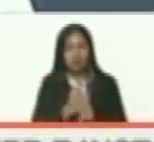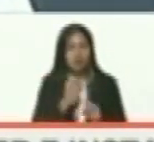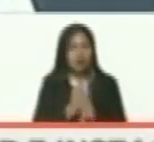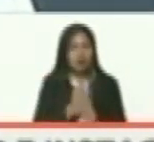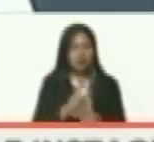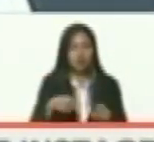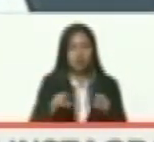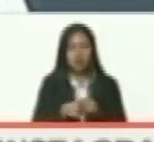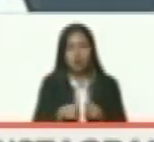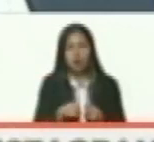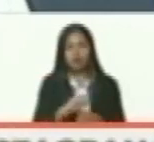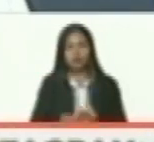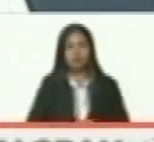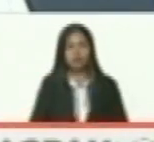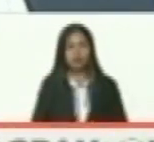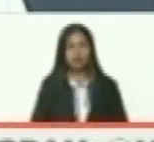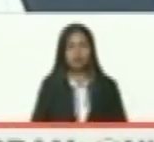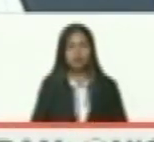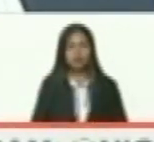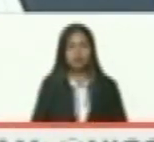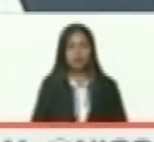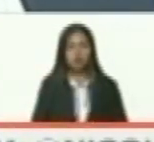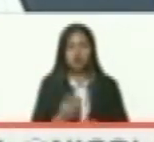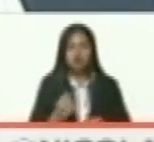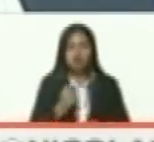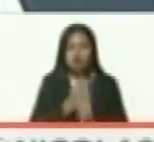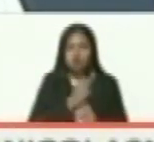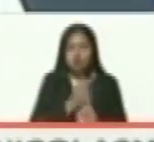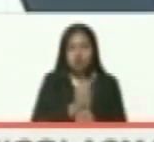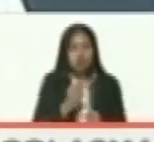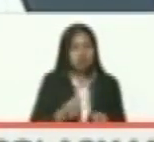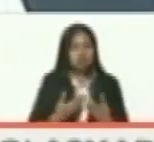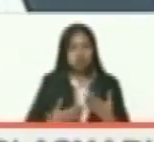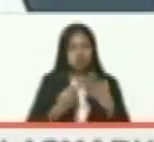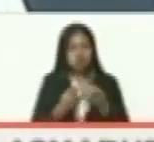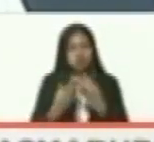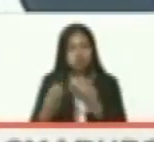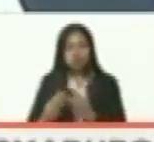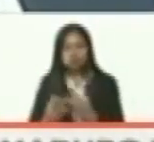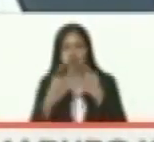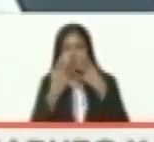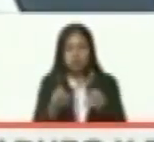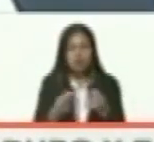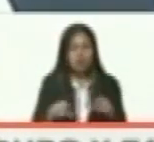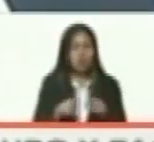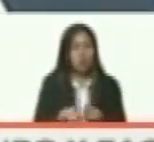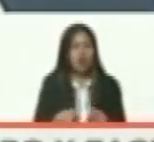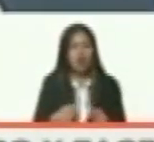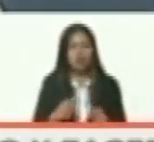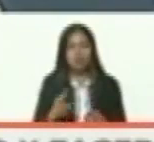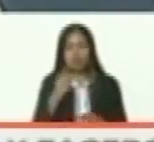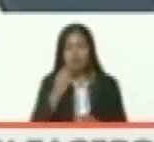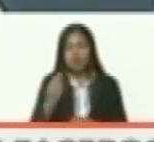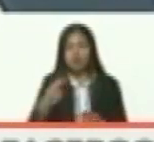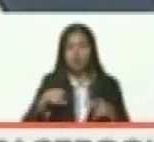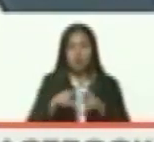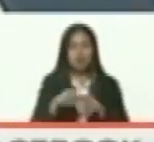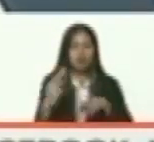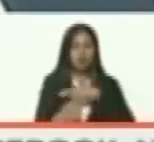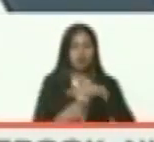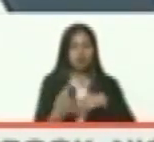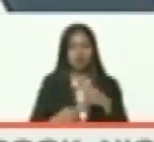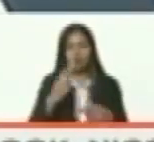trabajando, obrando, laborando, llevando la palabra divina de la revolución